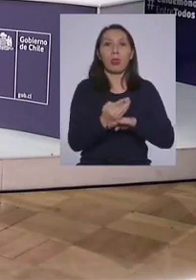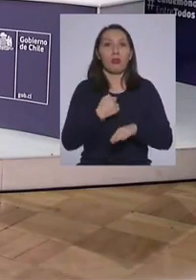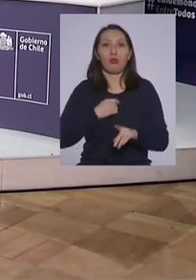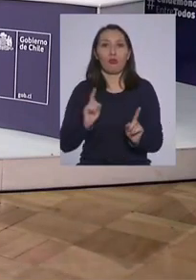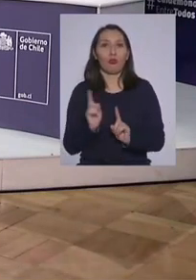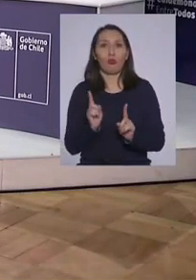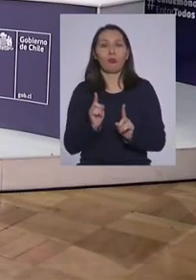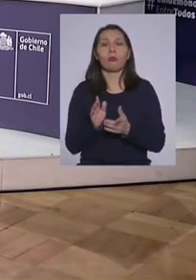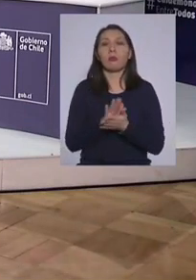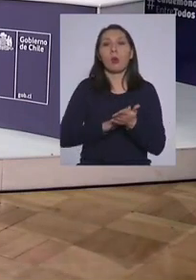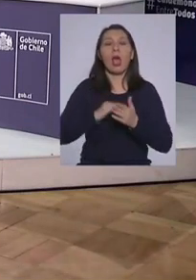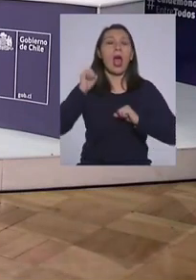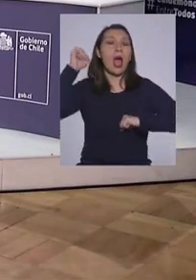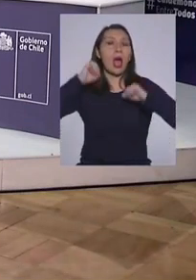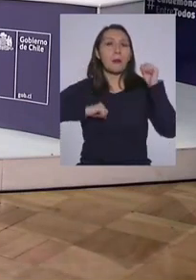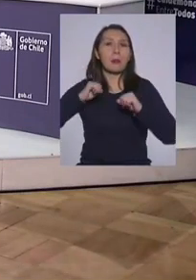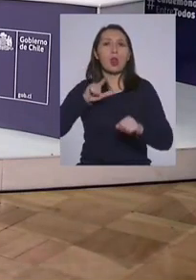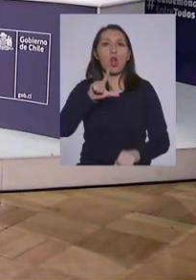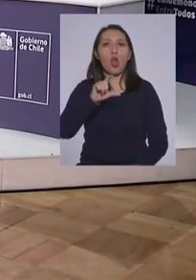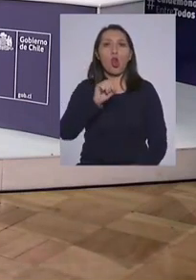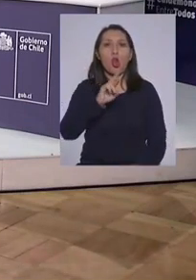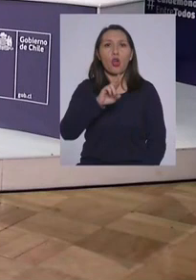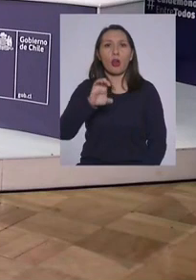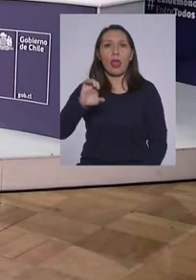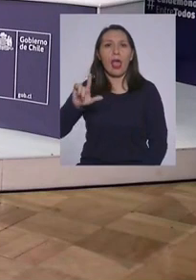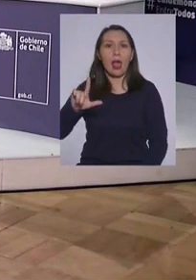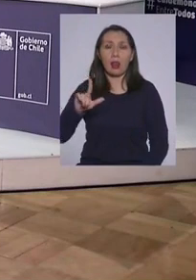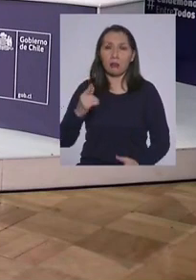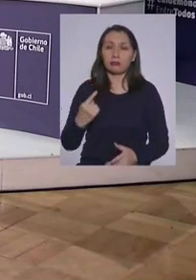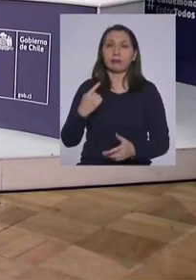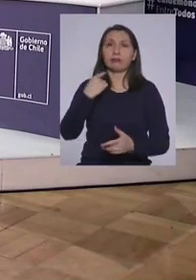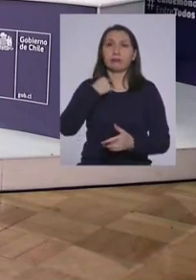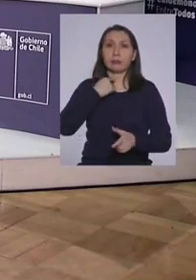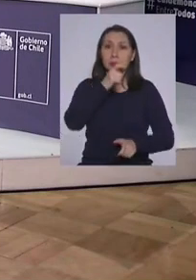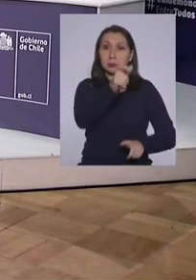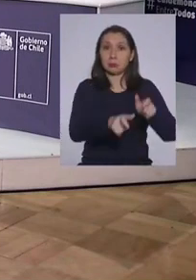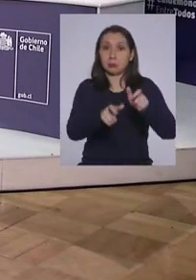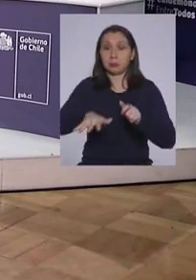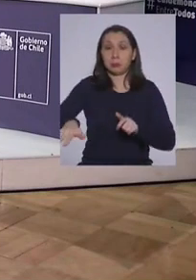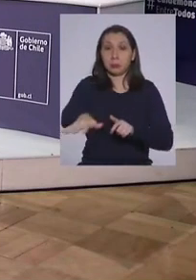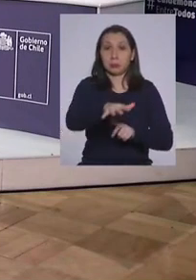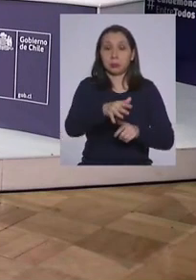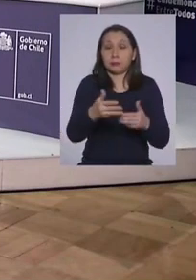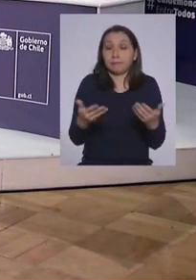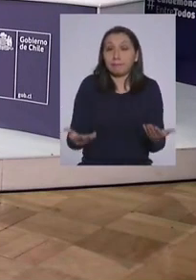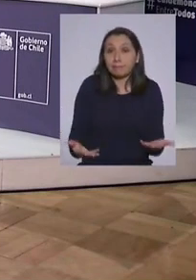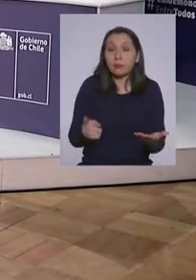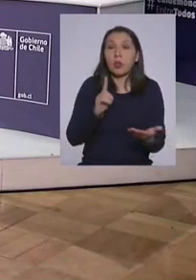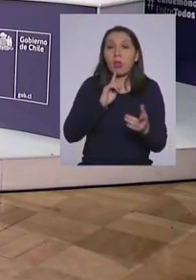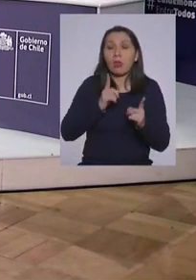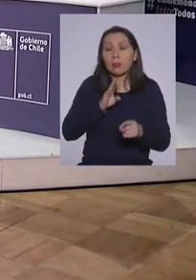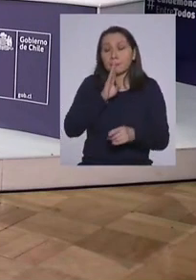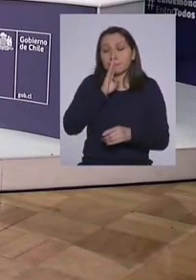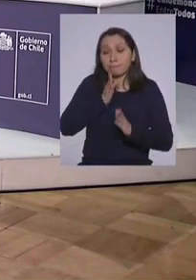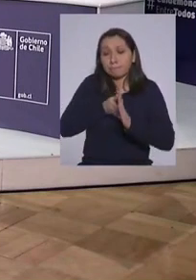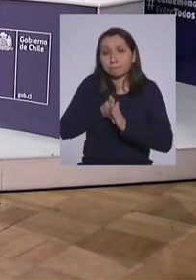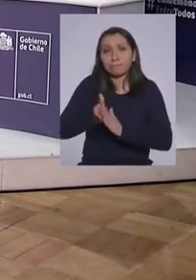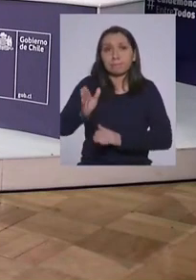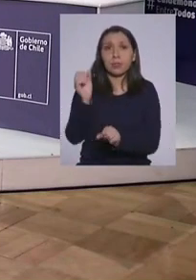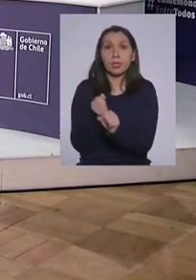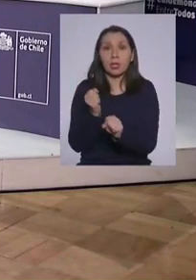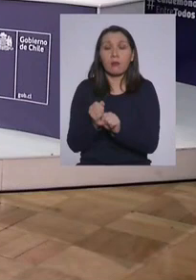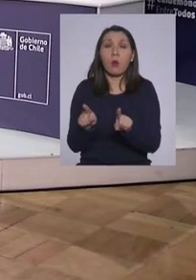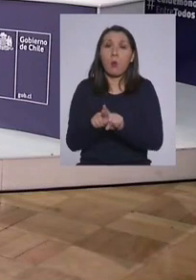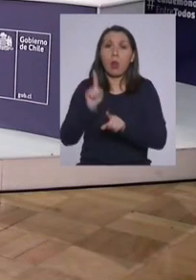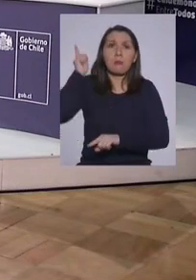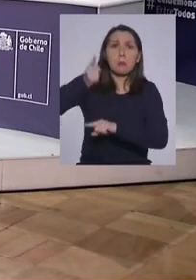ellas, por ejemplo, entre ellas la empresa L'Oréal. Esto afecta directamente a los y las trabajadoras, que finalmente tienen que salir a trabajar en medio